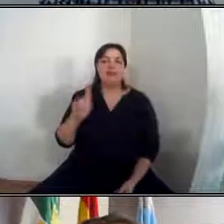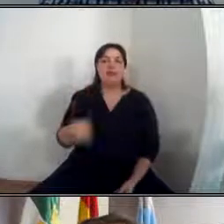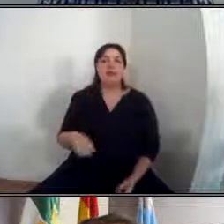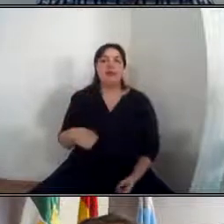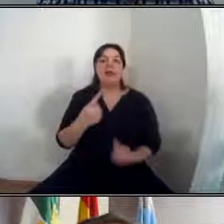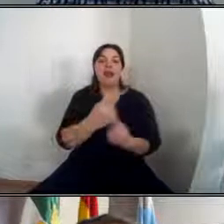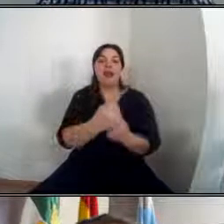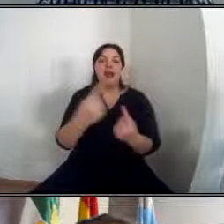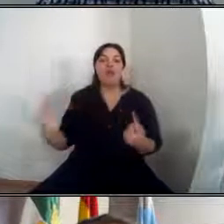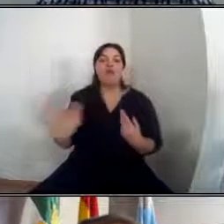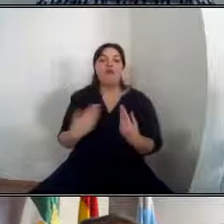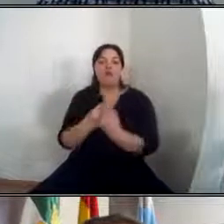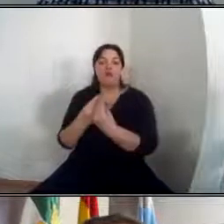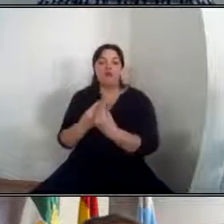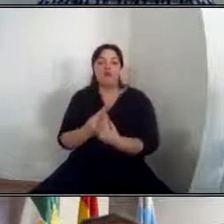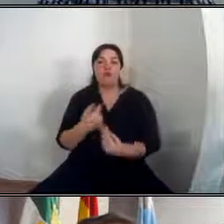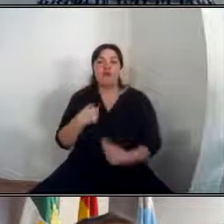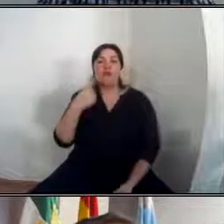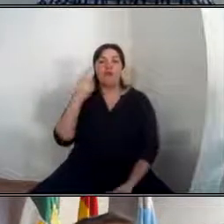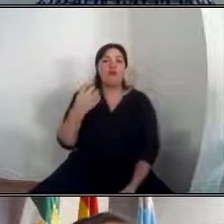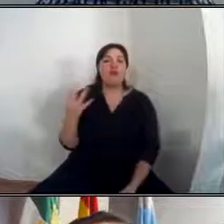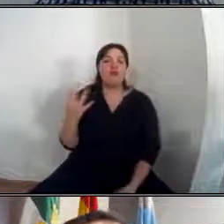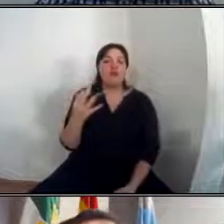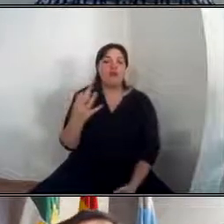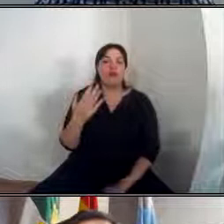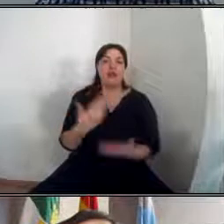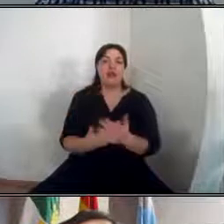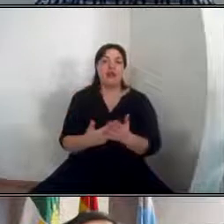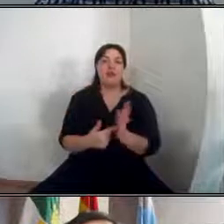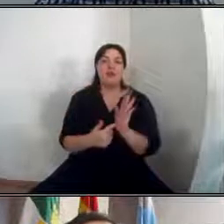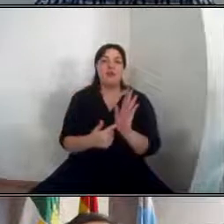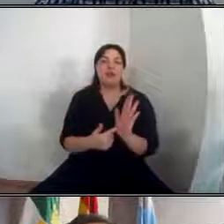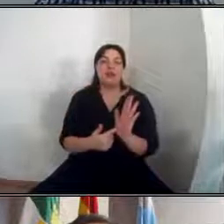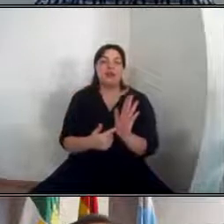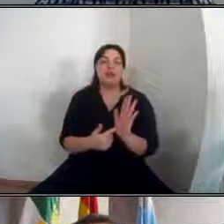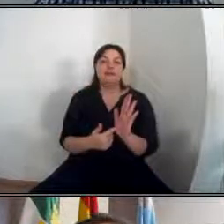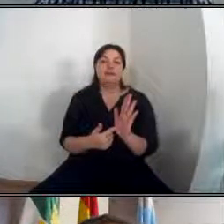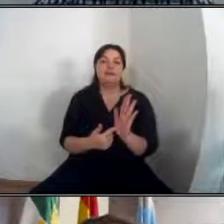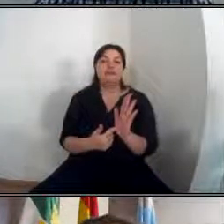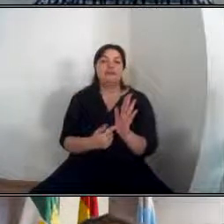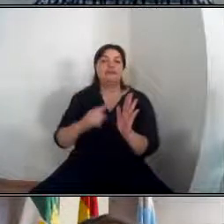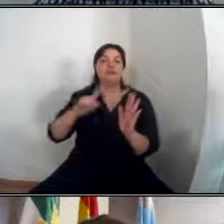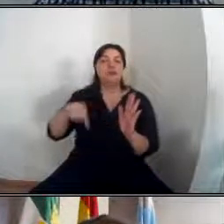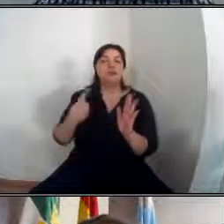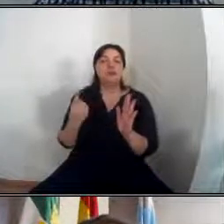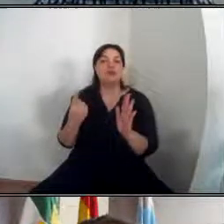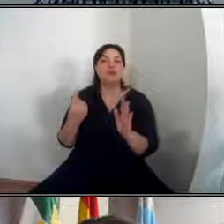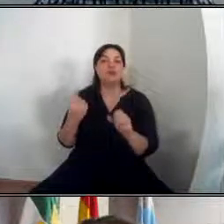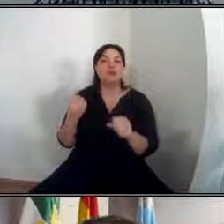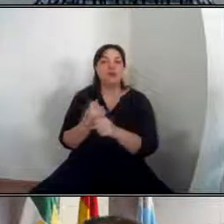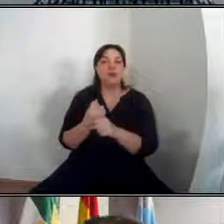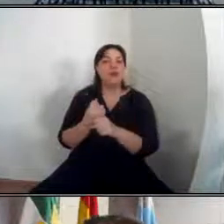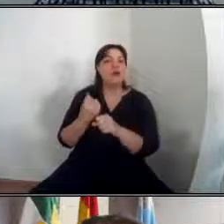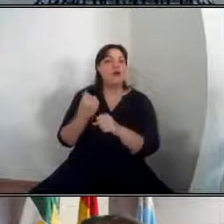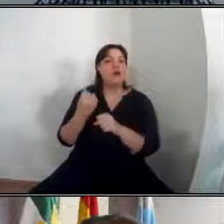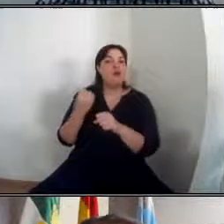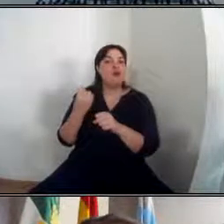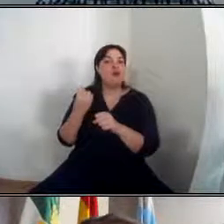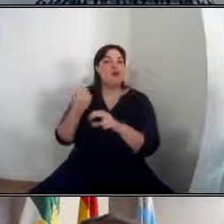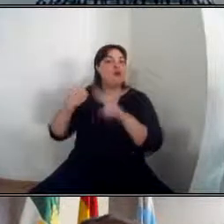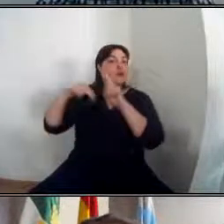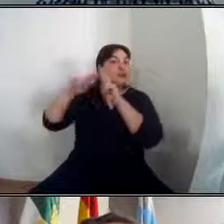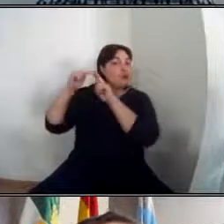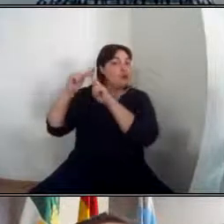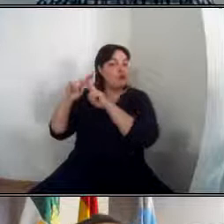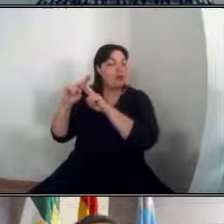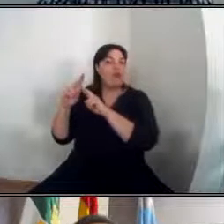vosotros. Y yo creo que es una muestra más del trabajo que venimos desarrollando tanto las diputaciones como las FEMPES de